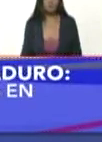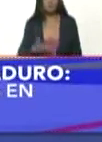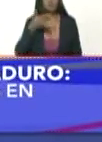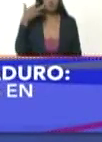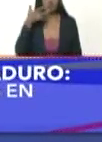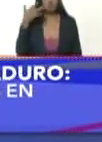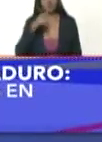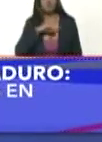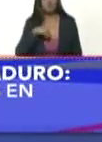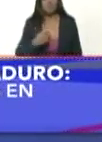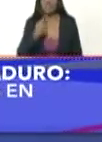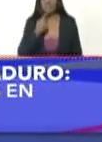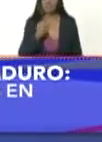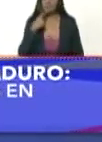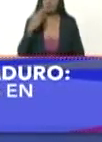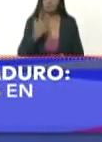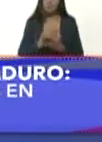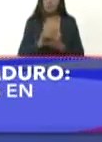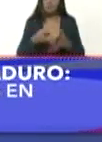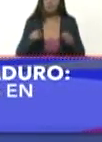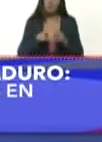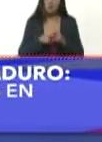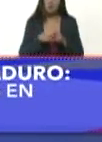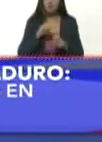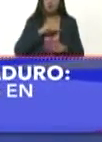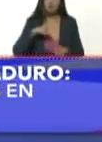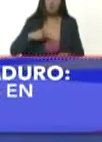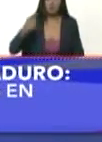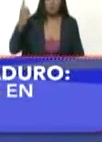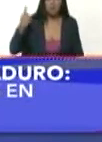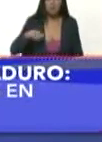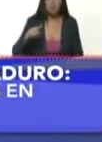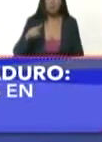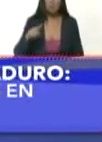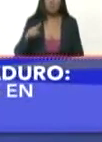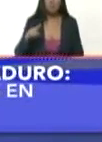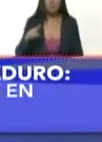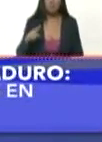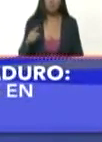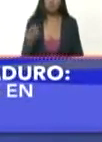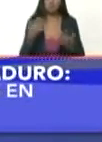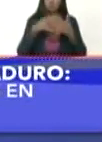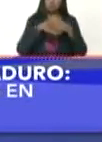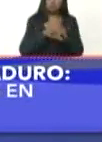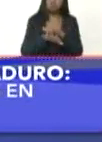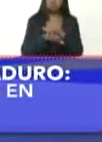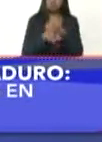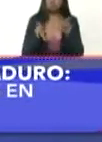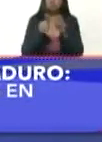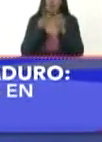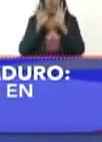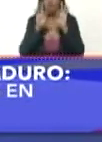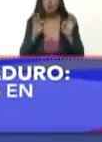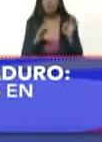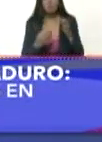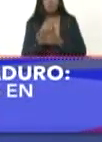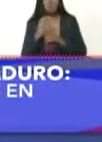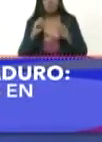orgullosos, tenemos que decirlo, tenemos una combinación de factores